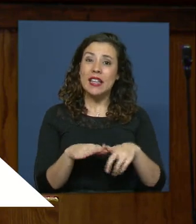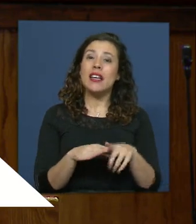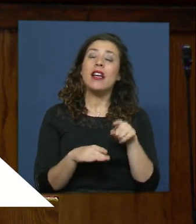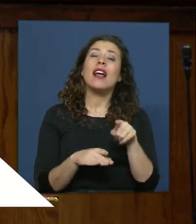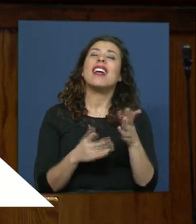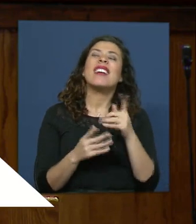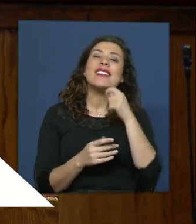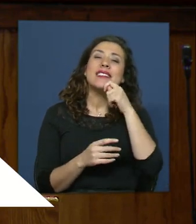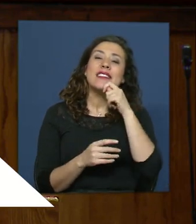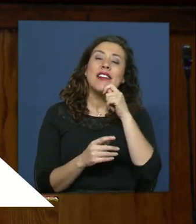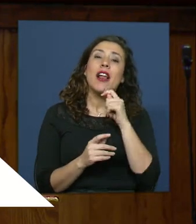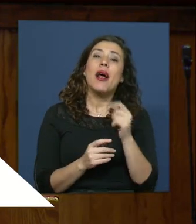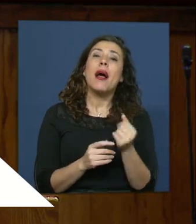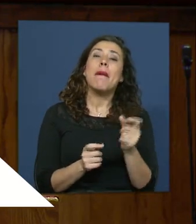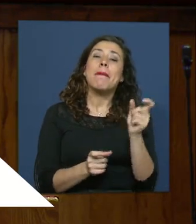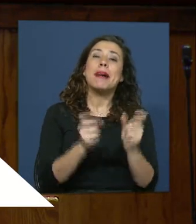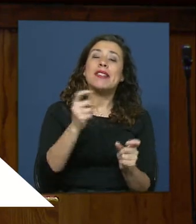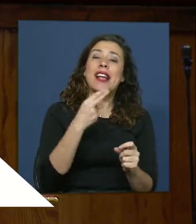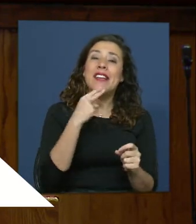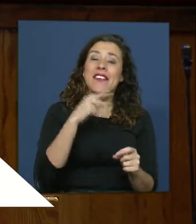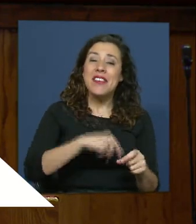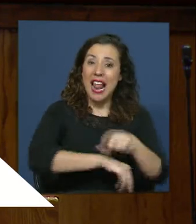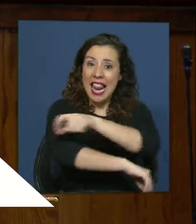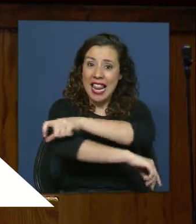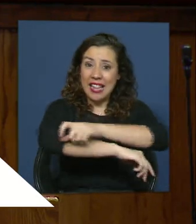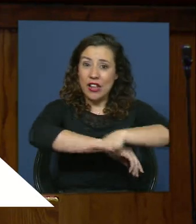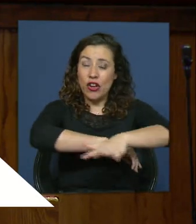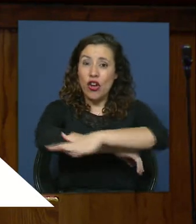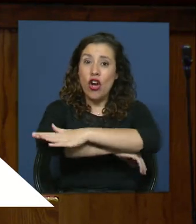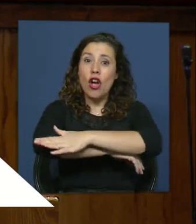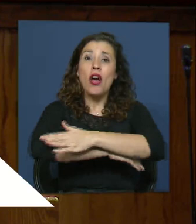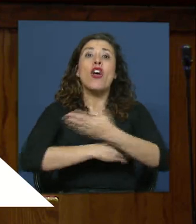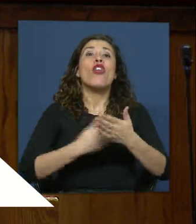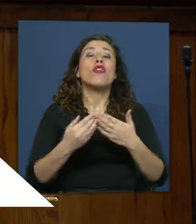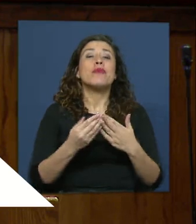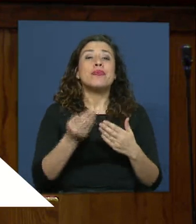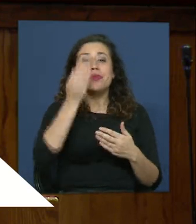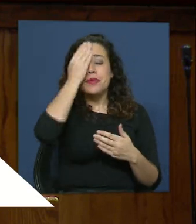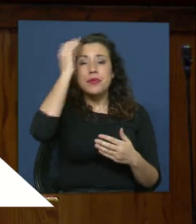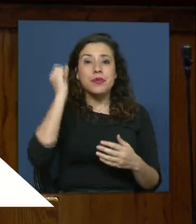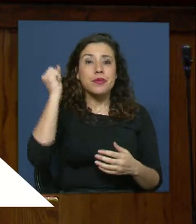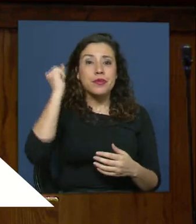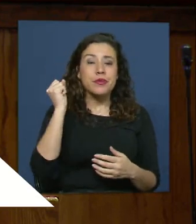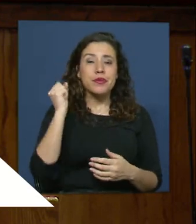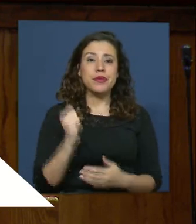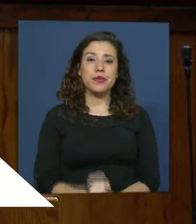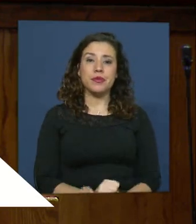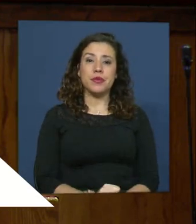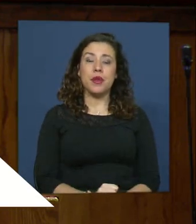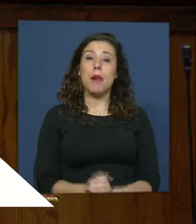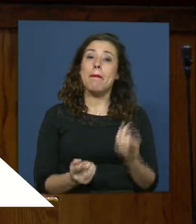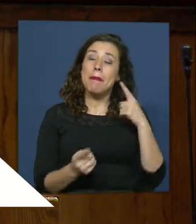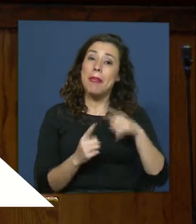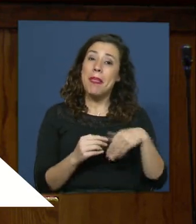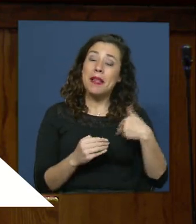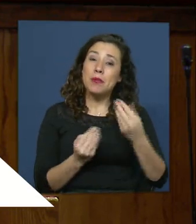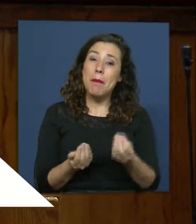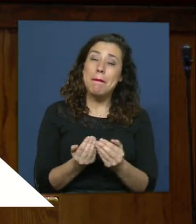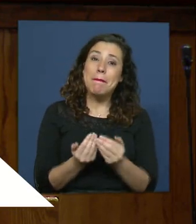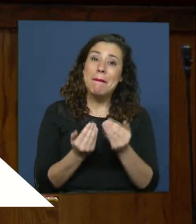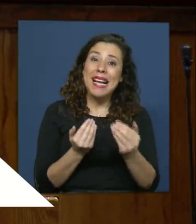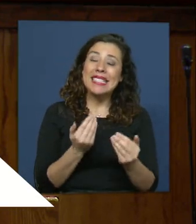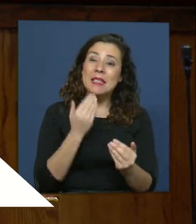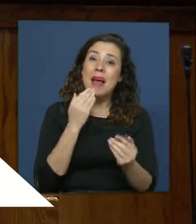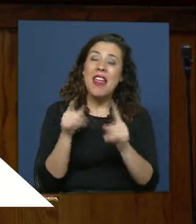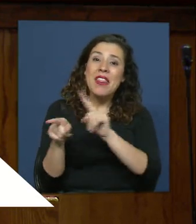hacía referencia a la población que ocupaba el litoral costero entre Copiapó y Coquimbo. Pero posteriormente se amplió para incluir